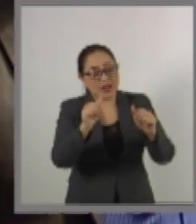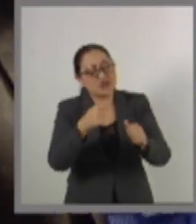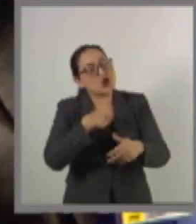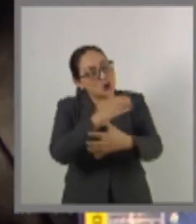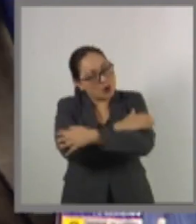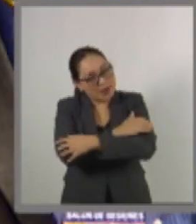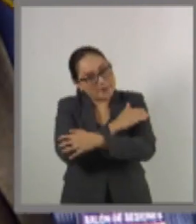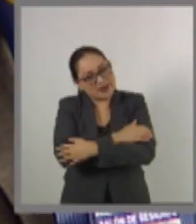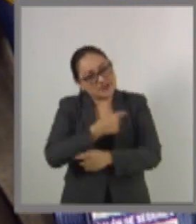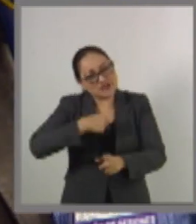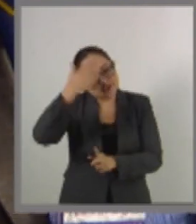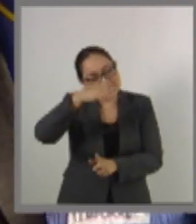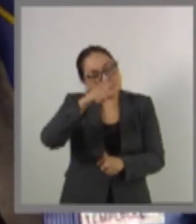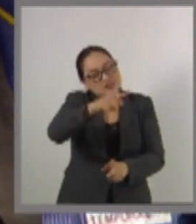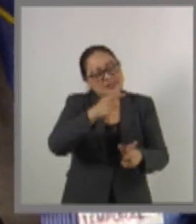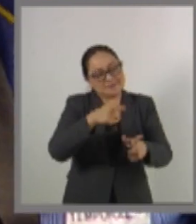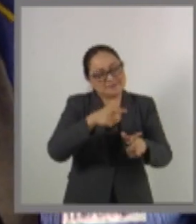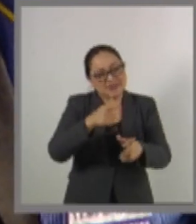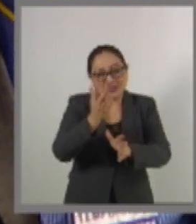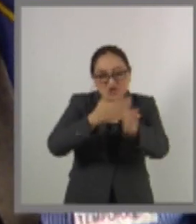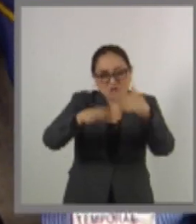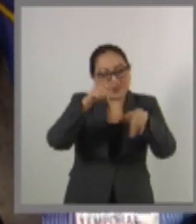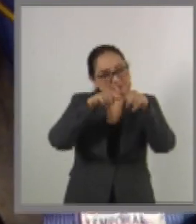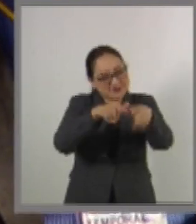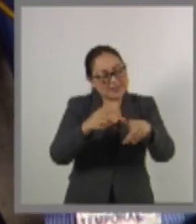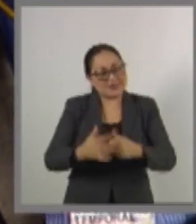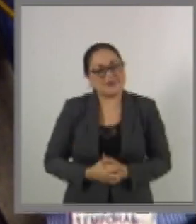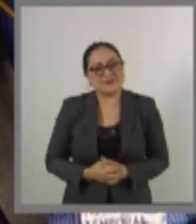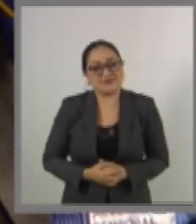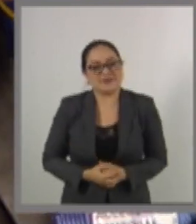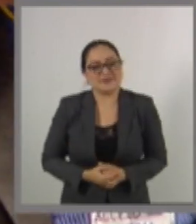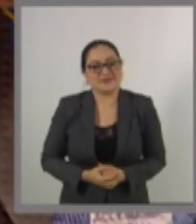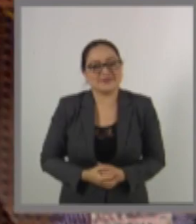sé que usted va a seguir triunfando.